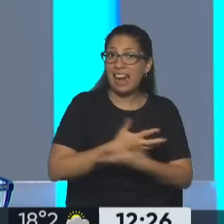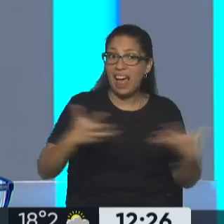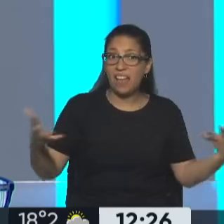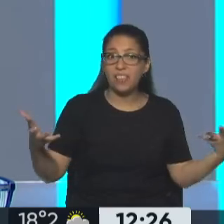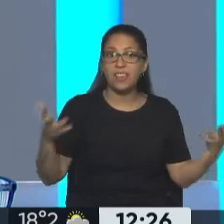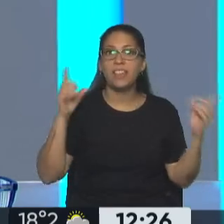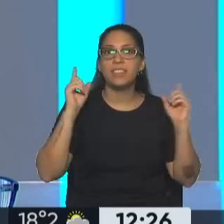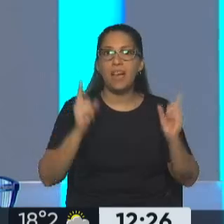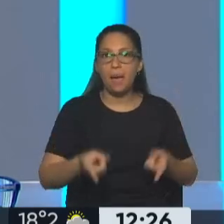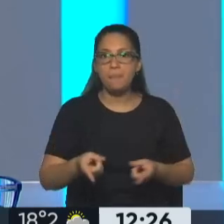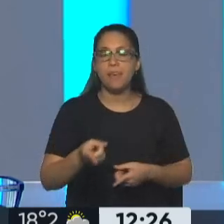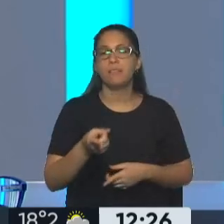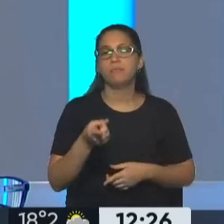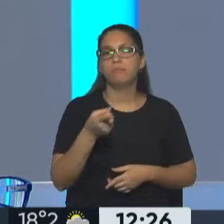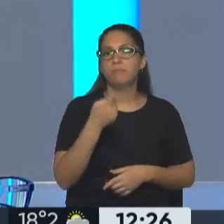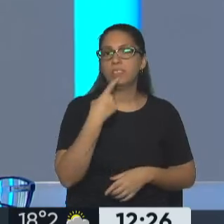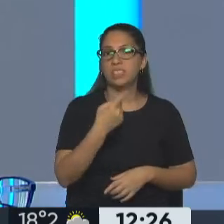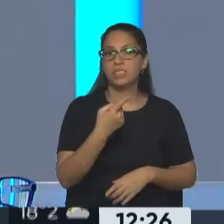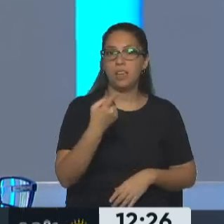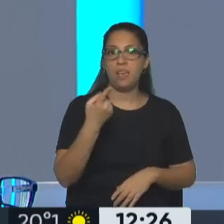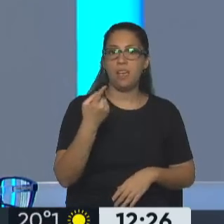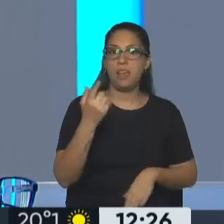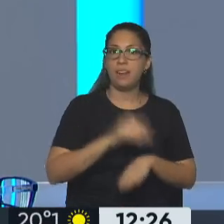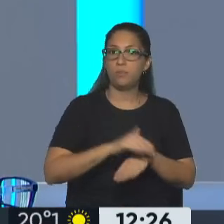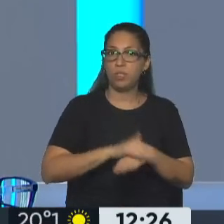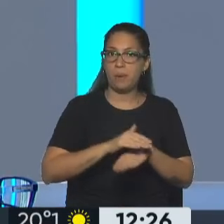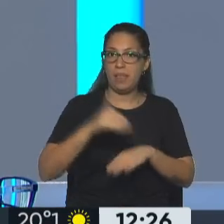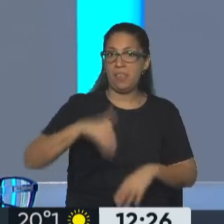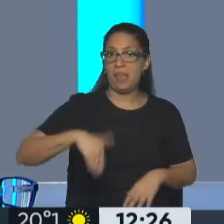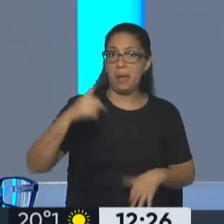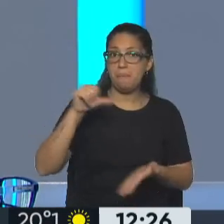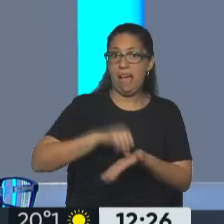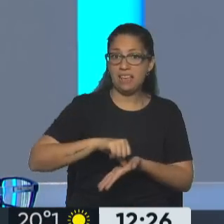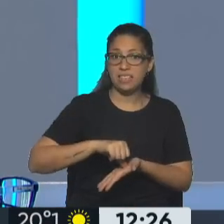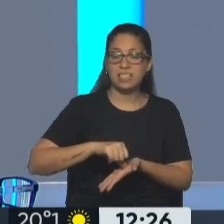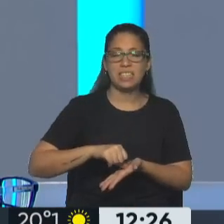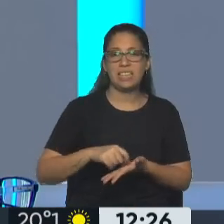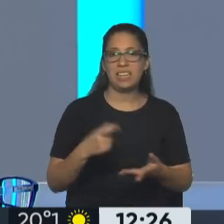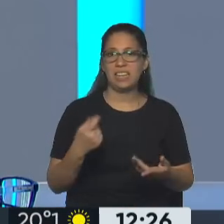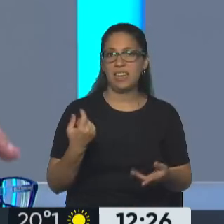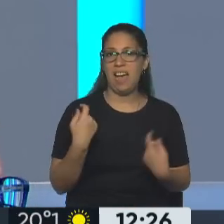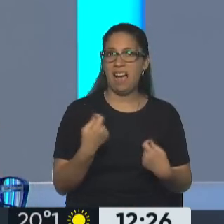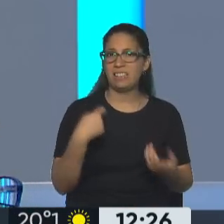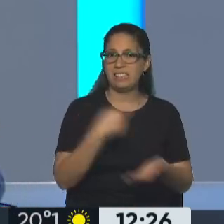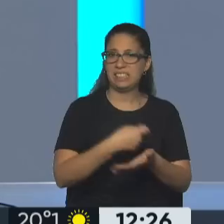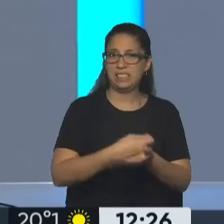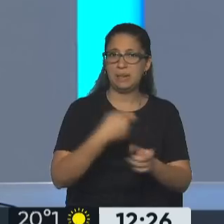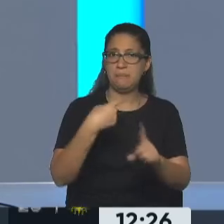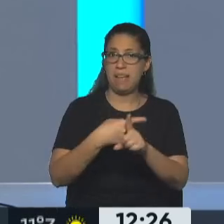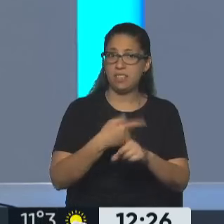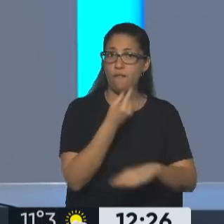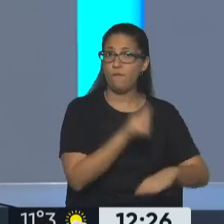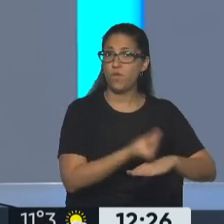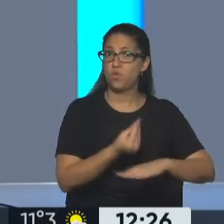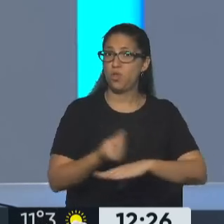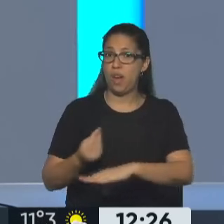demanda además la responsabilidad. Por un lado quedan las responsabilidades para el país y el costo que le significó esto, pero por otro lado la responsabilidad de los